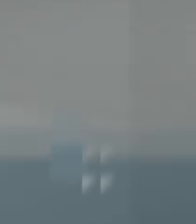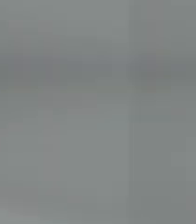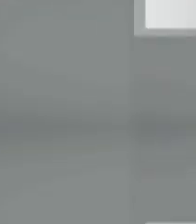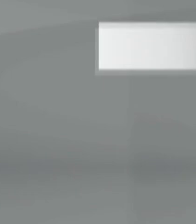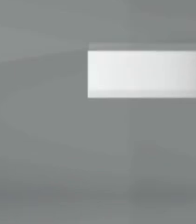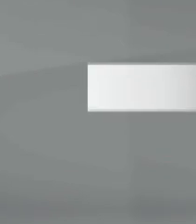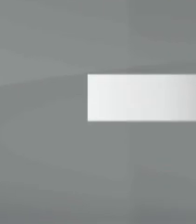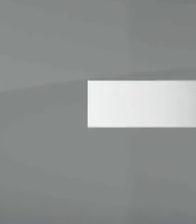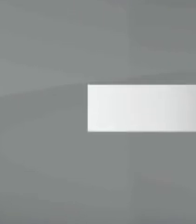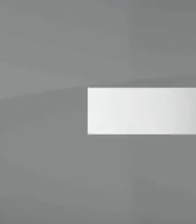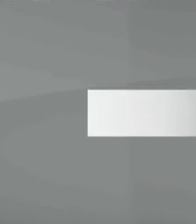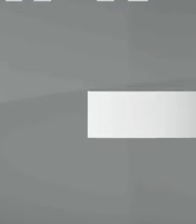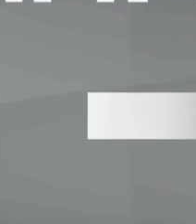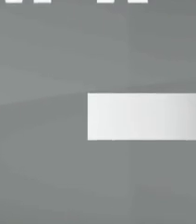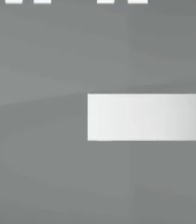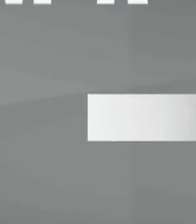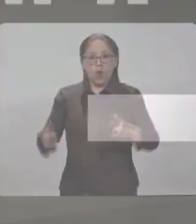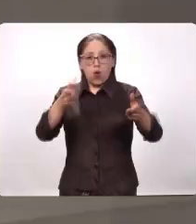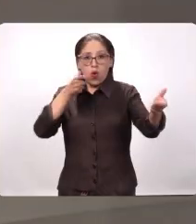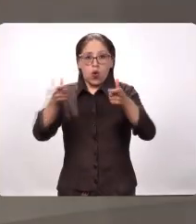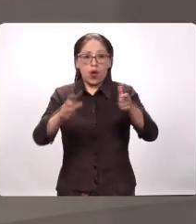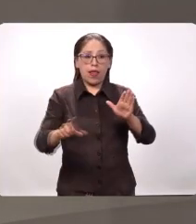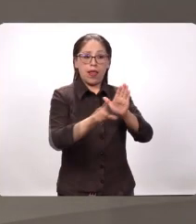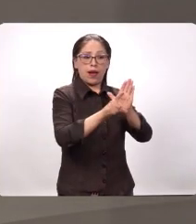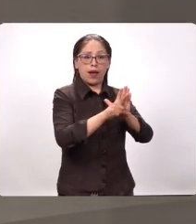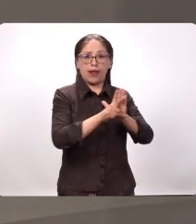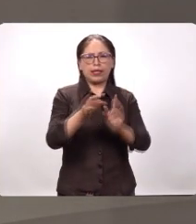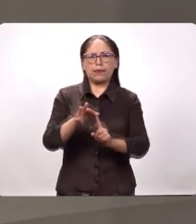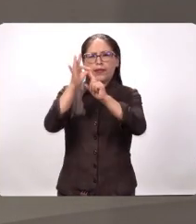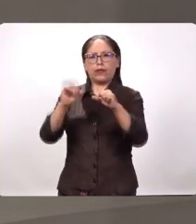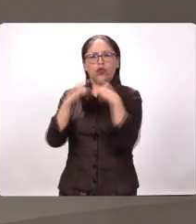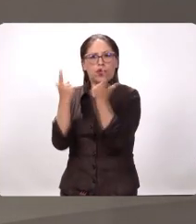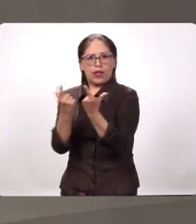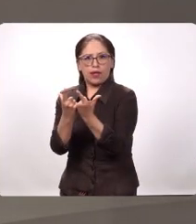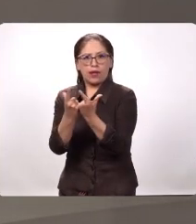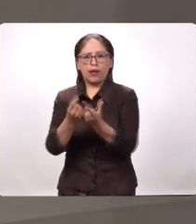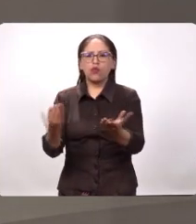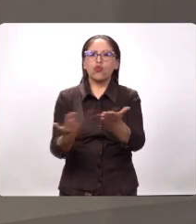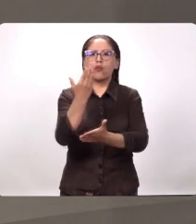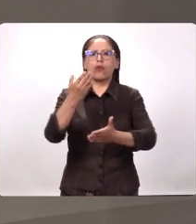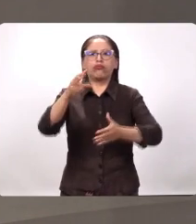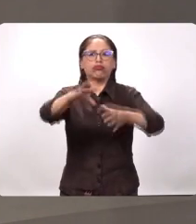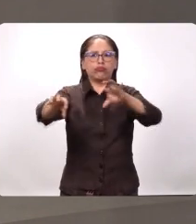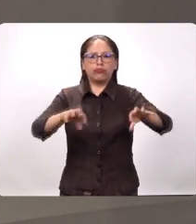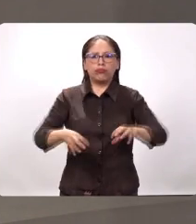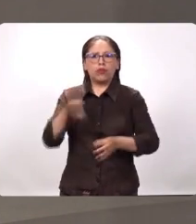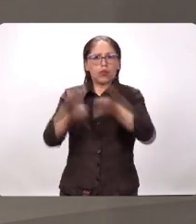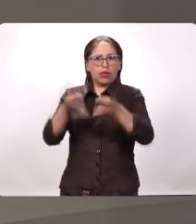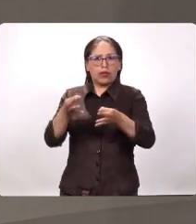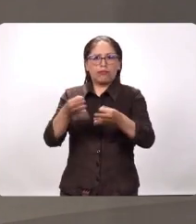Infórmate, decide y vota. Auditorías jurídicas en casos de relevancia social, creación de más